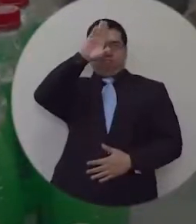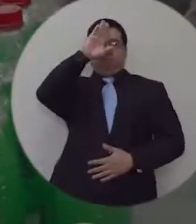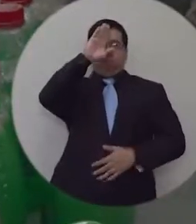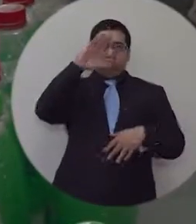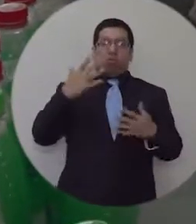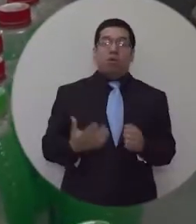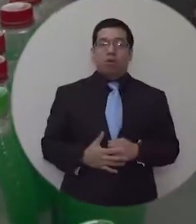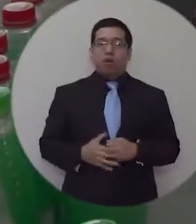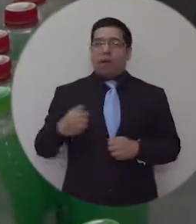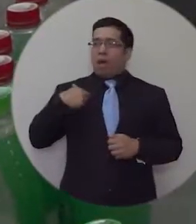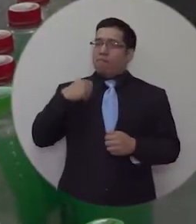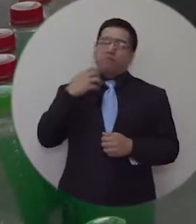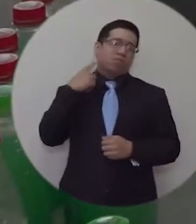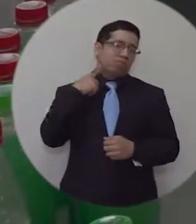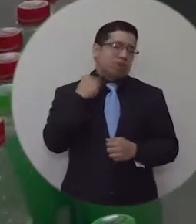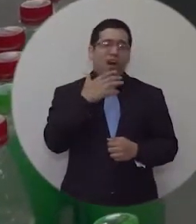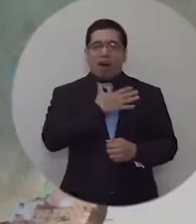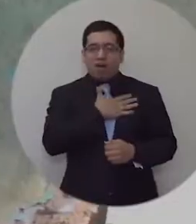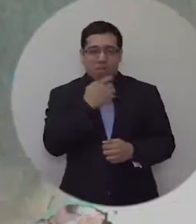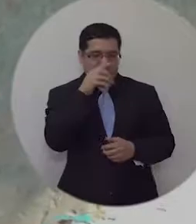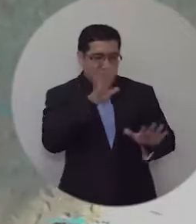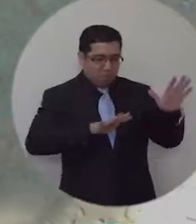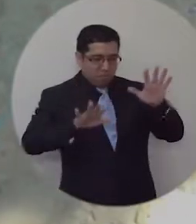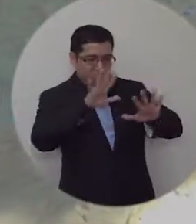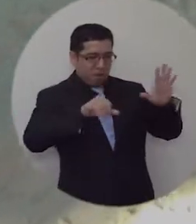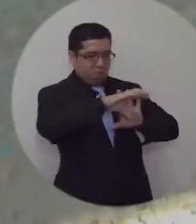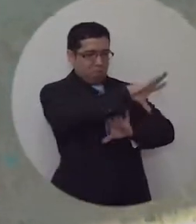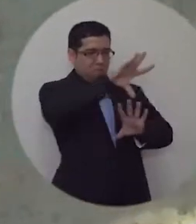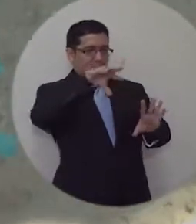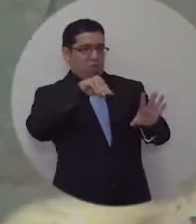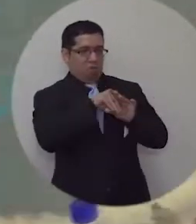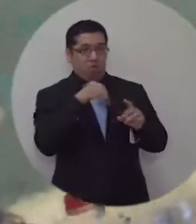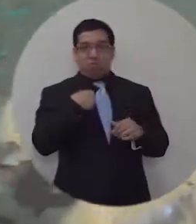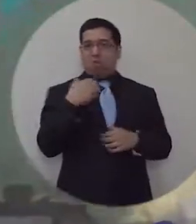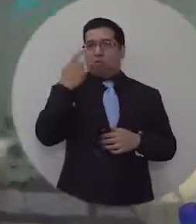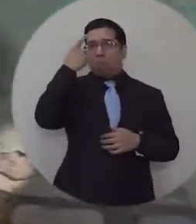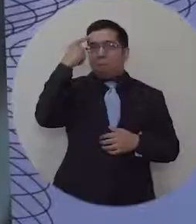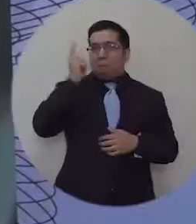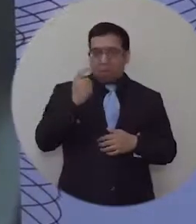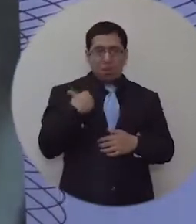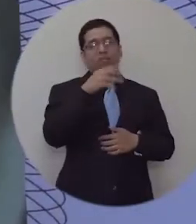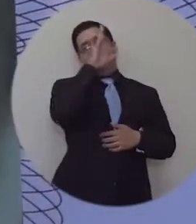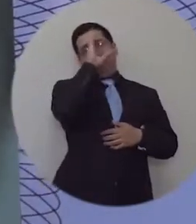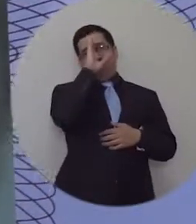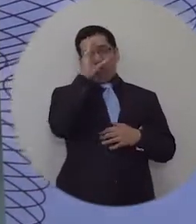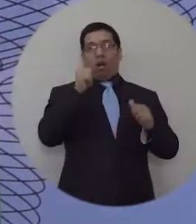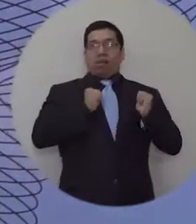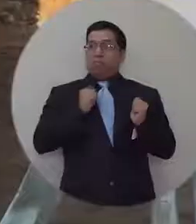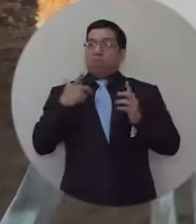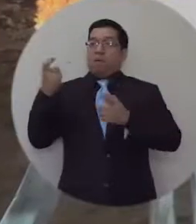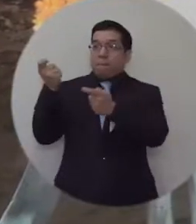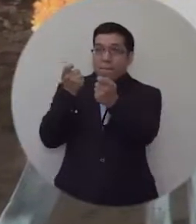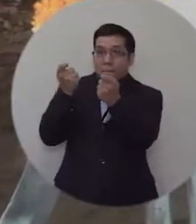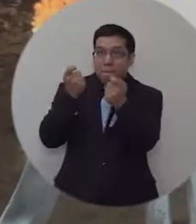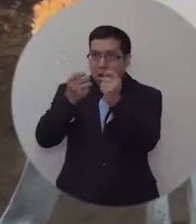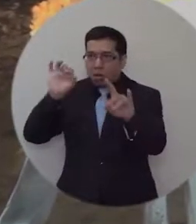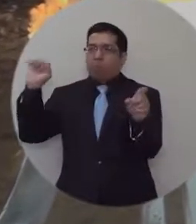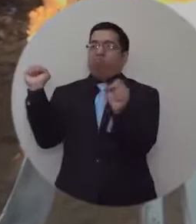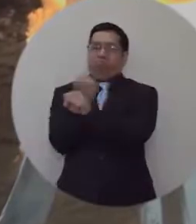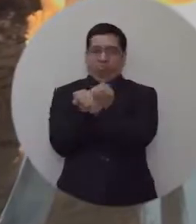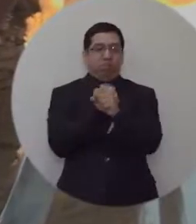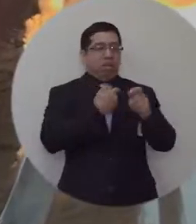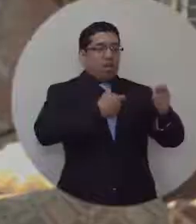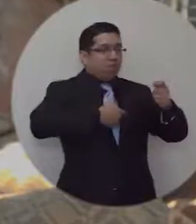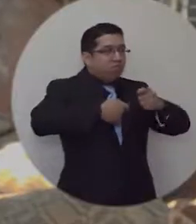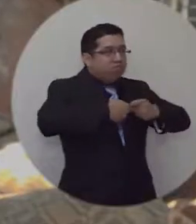que más me gustó fue cómo preparar los productos, cosa que yo, verdad, no sabía. Ojalá que nos salga el préstamo y entonces yo